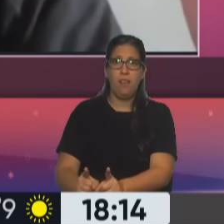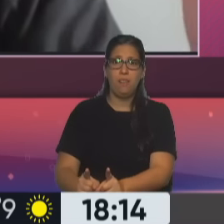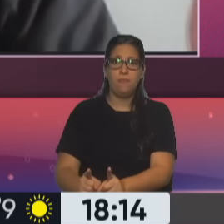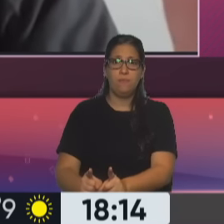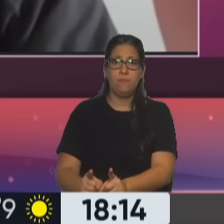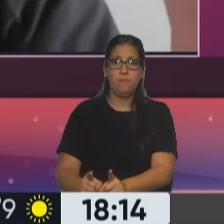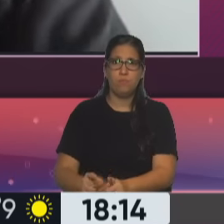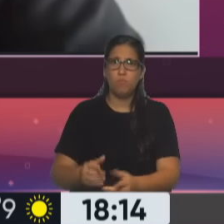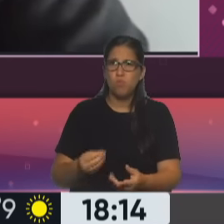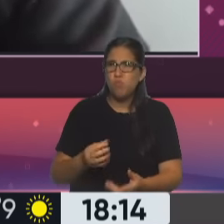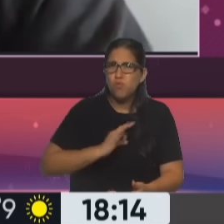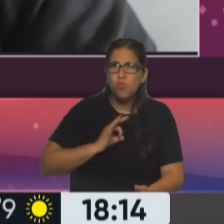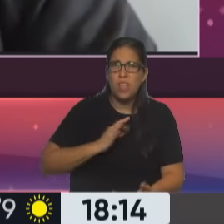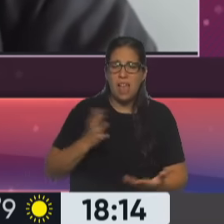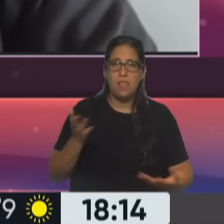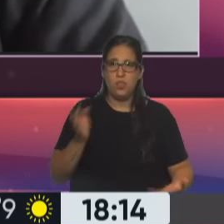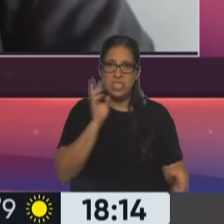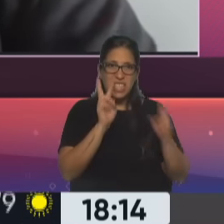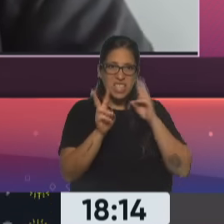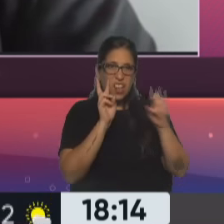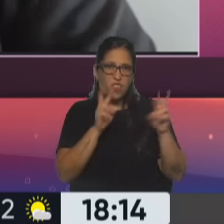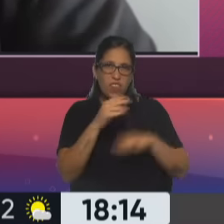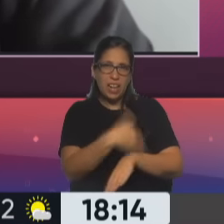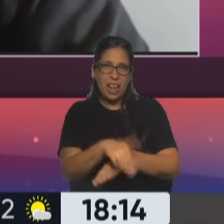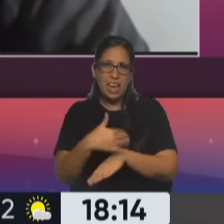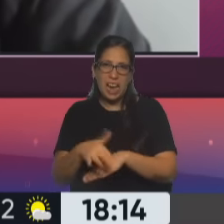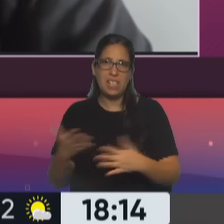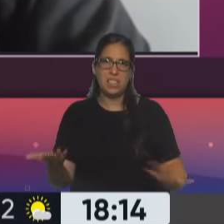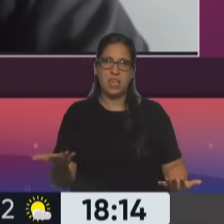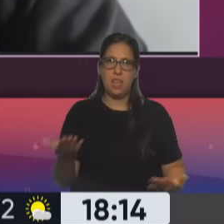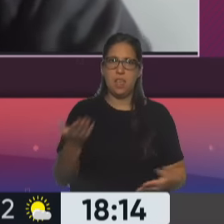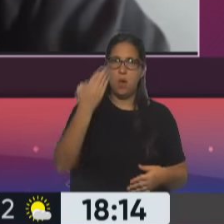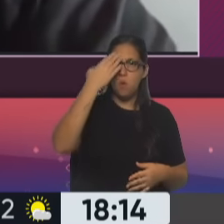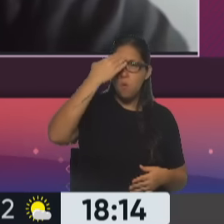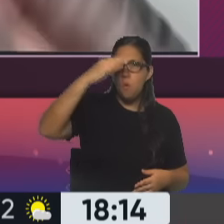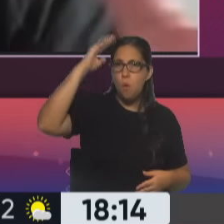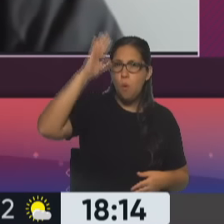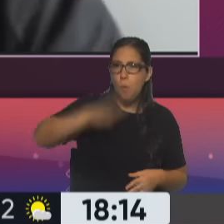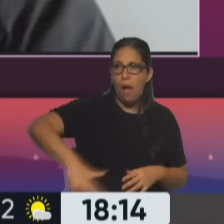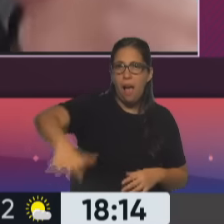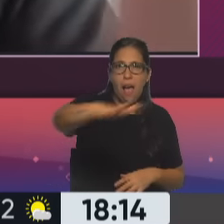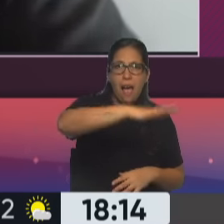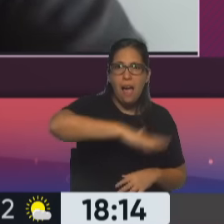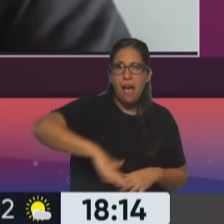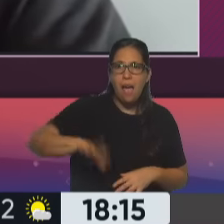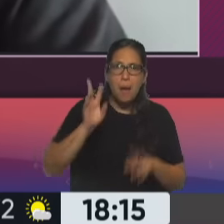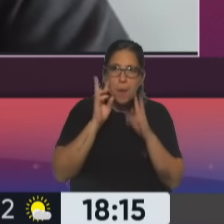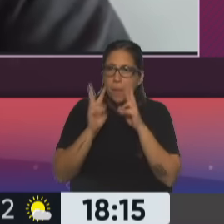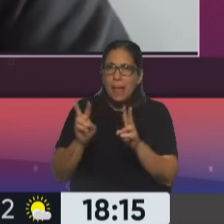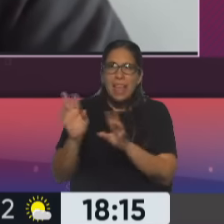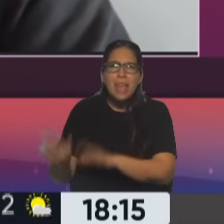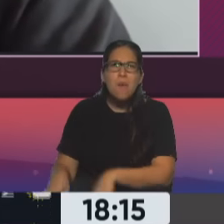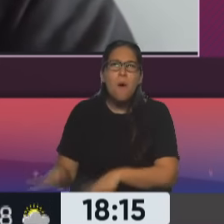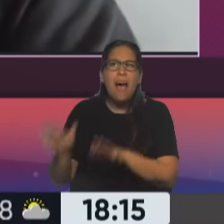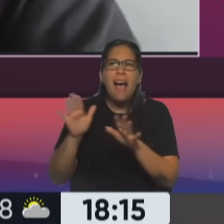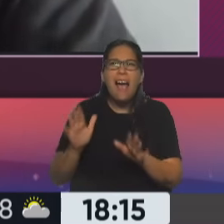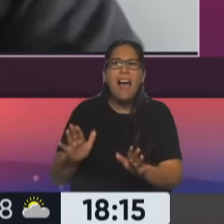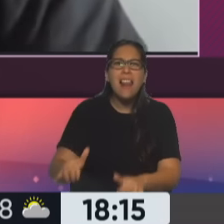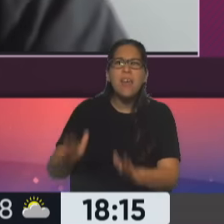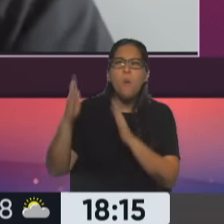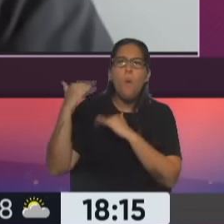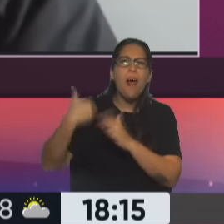atención. Uno lo ve en las calles. Uno ve en las calles que Cuba en muchos casos está prácticamente igual. Lo ven los autos que andan por las calles. Sí.